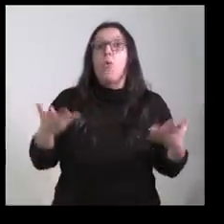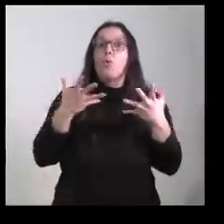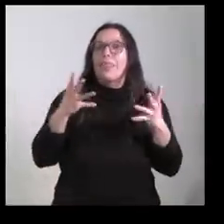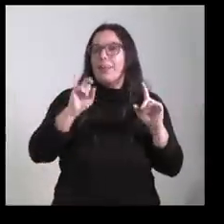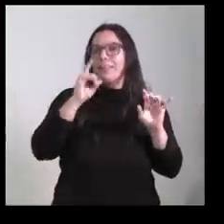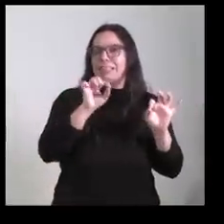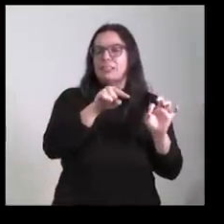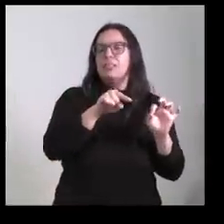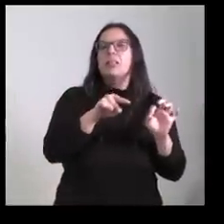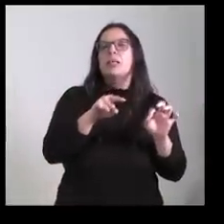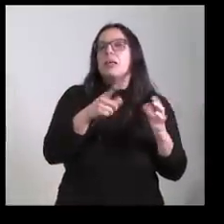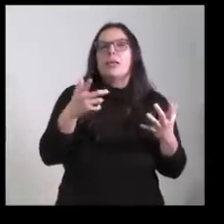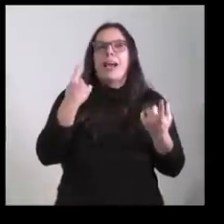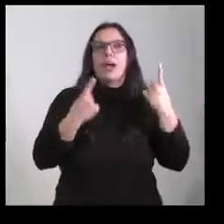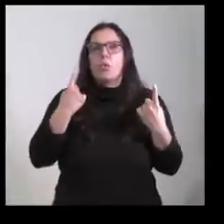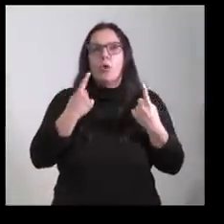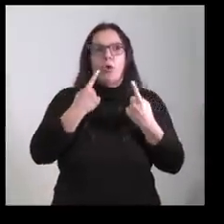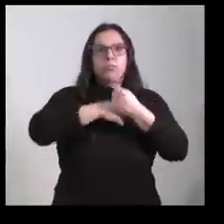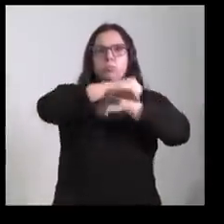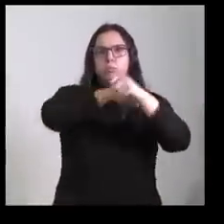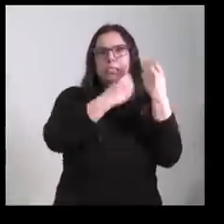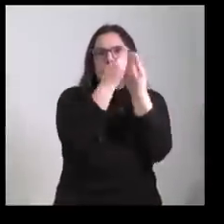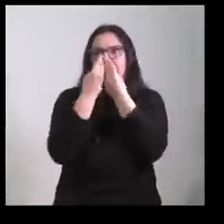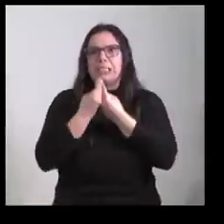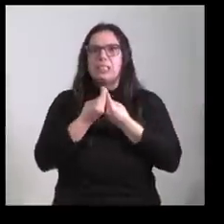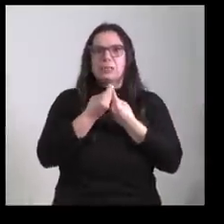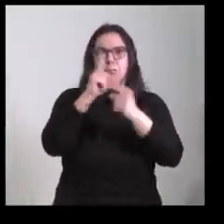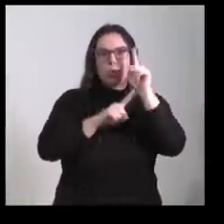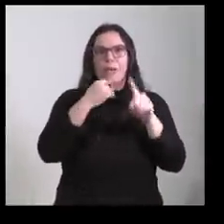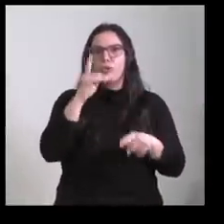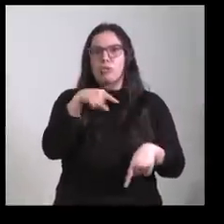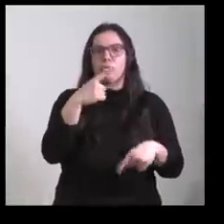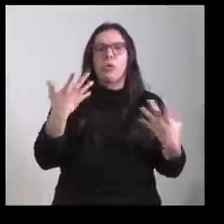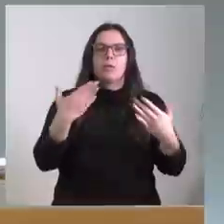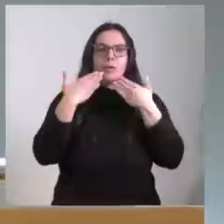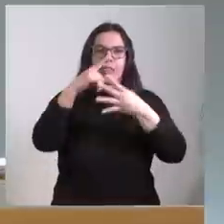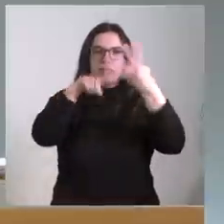sobre todo y si hay alguno que está pues ciertamente comprometido gracias